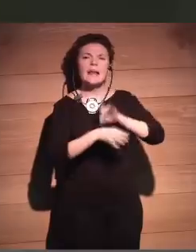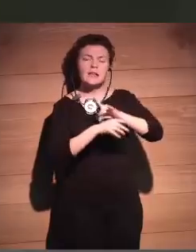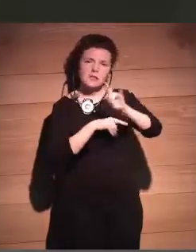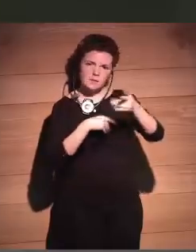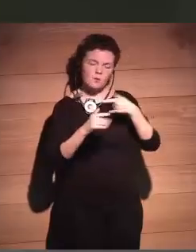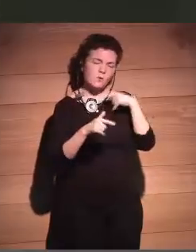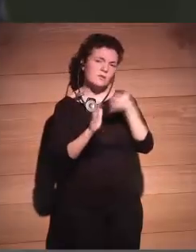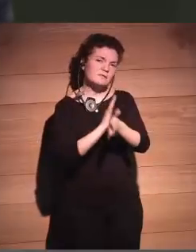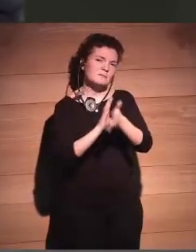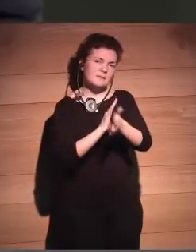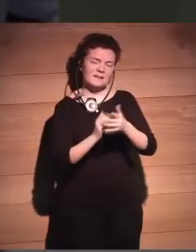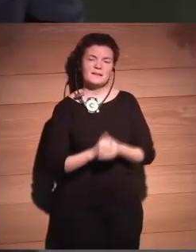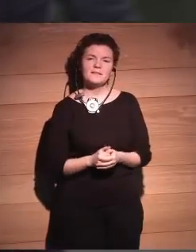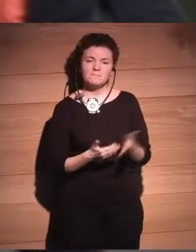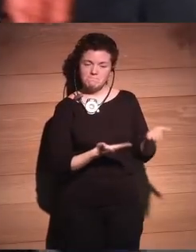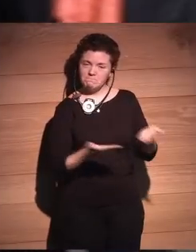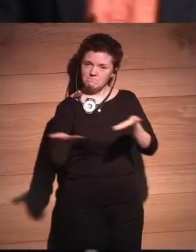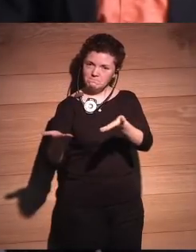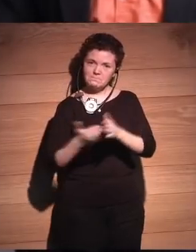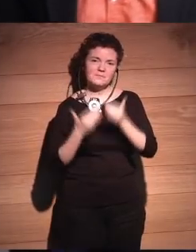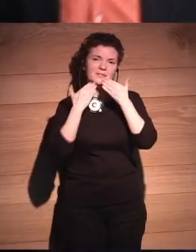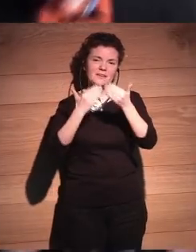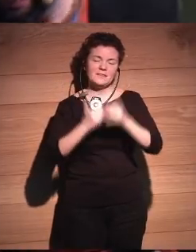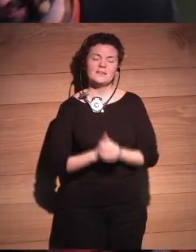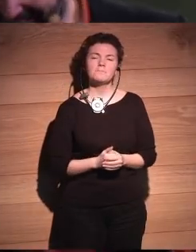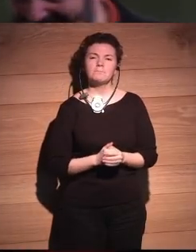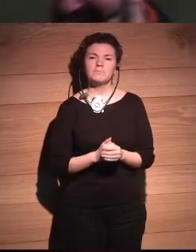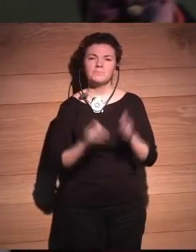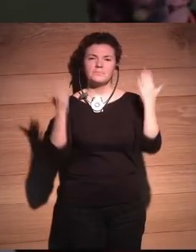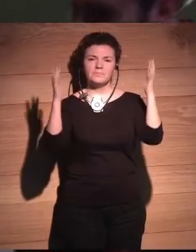espacio. Adelante, Russ Lonser. Muchas gracias.